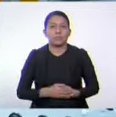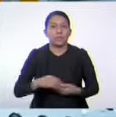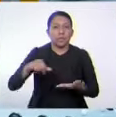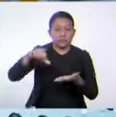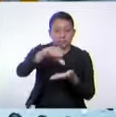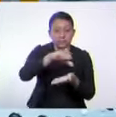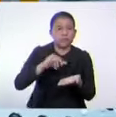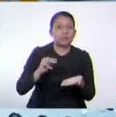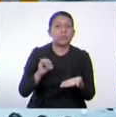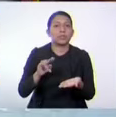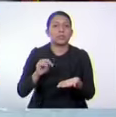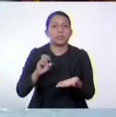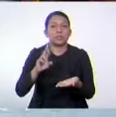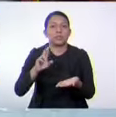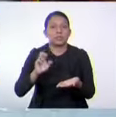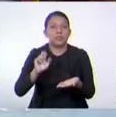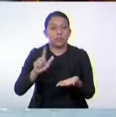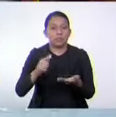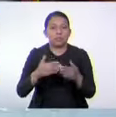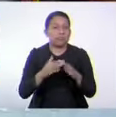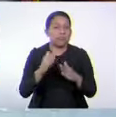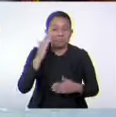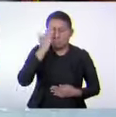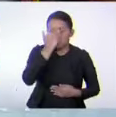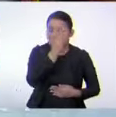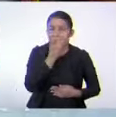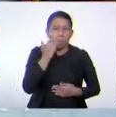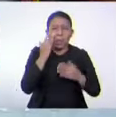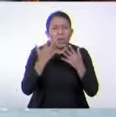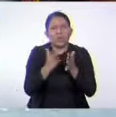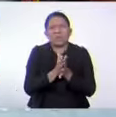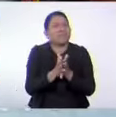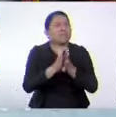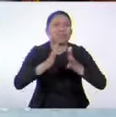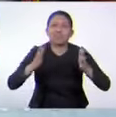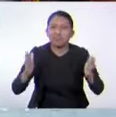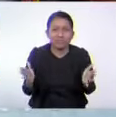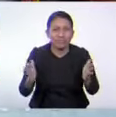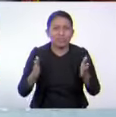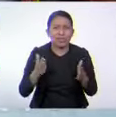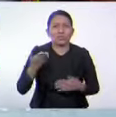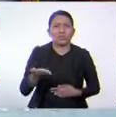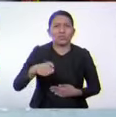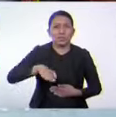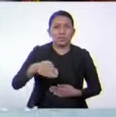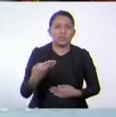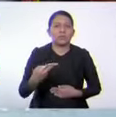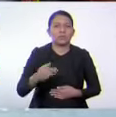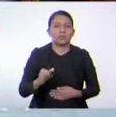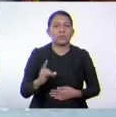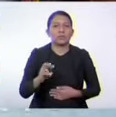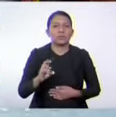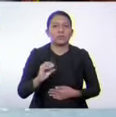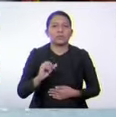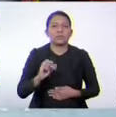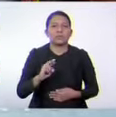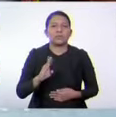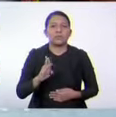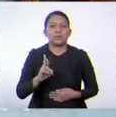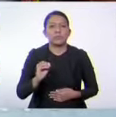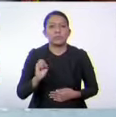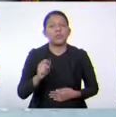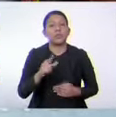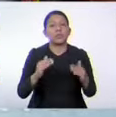mineral en la cosmética. Hay un sinfín de utilidad de los hidrocarburos. De ellos también